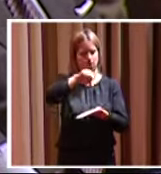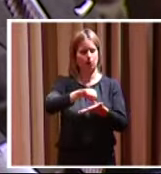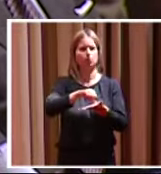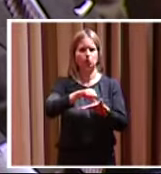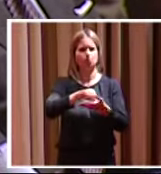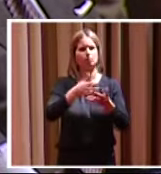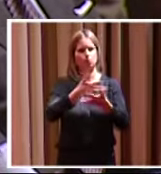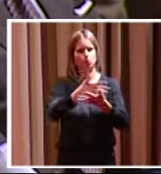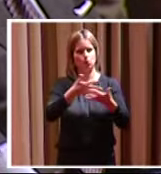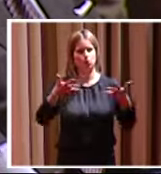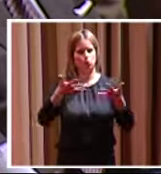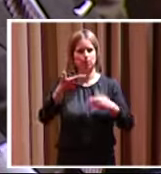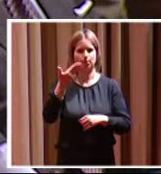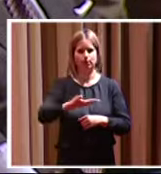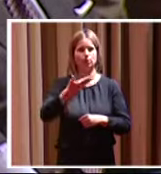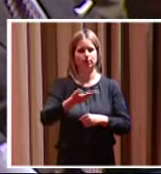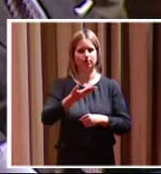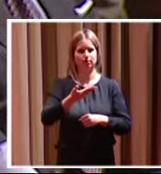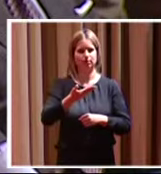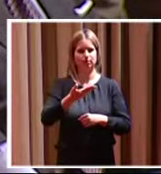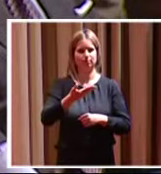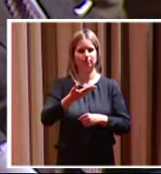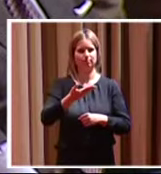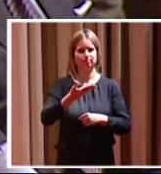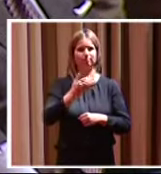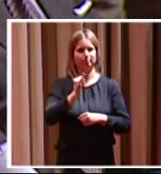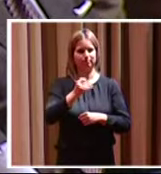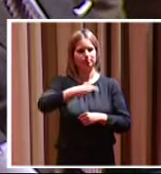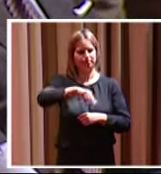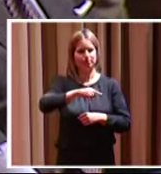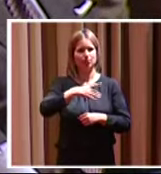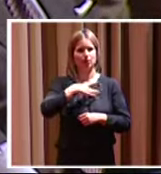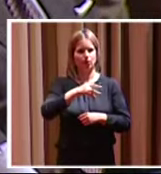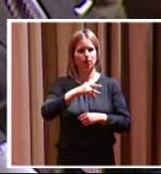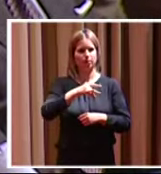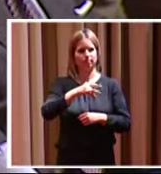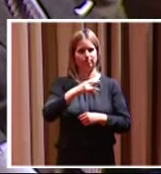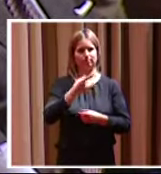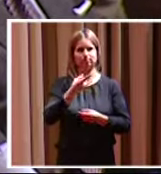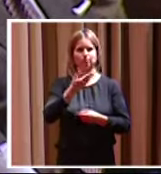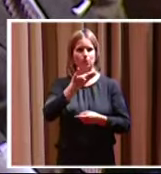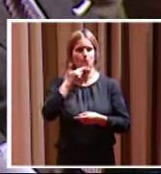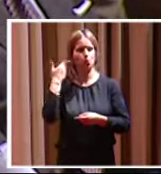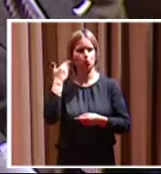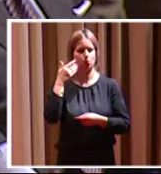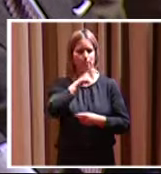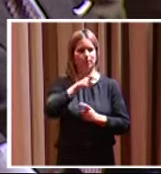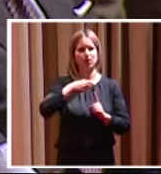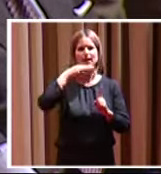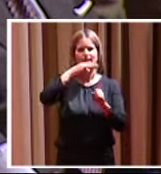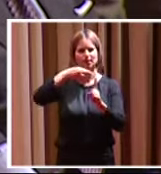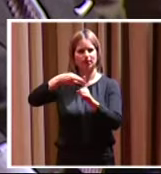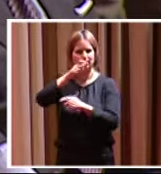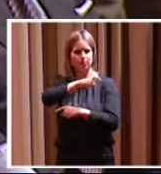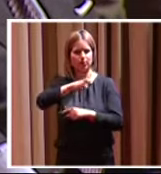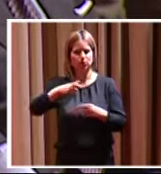grande y pueden presumir de tener grandes referentes también